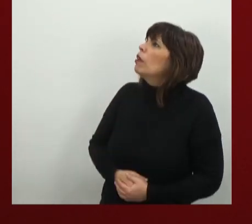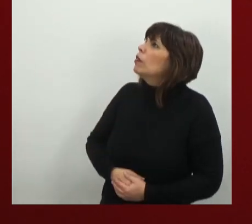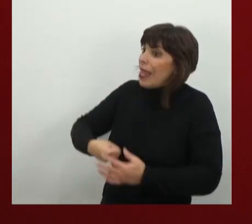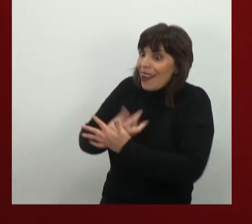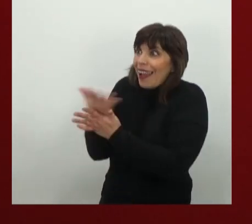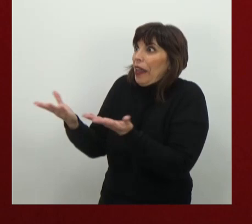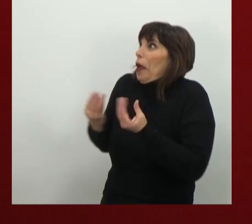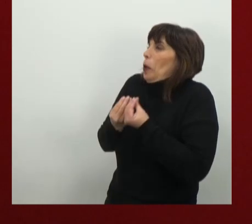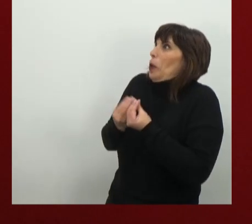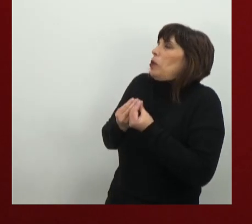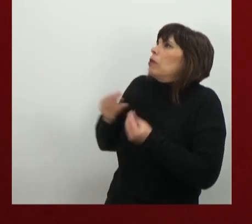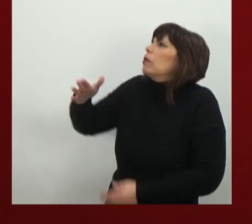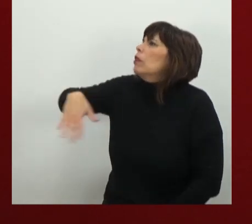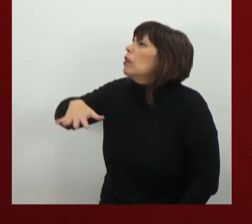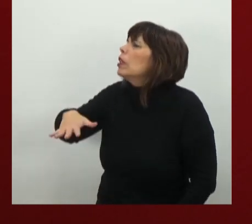que me acompañaba.